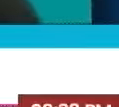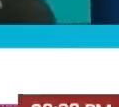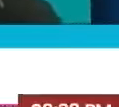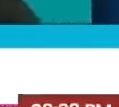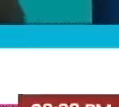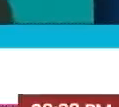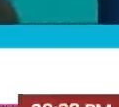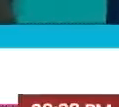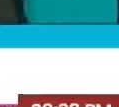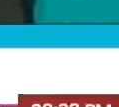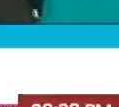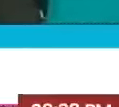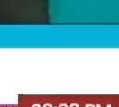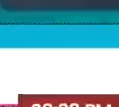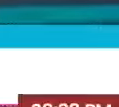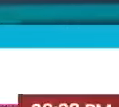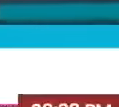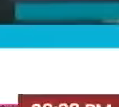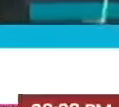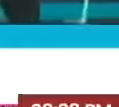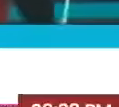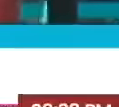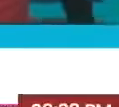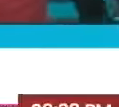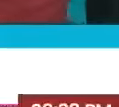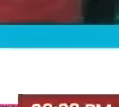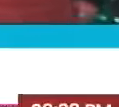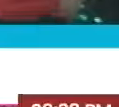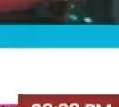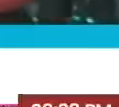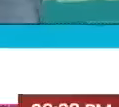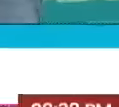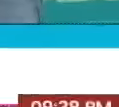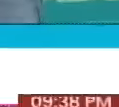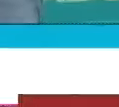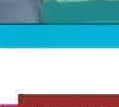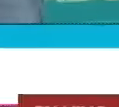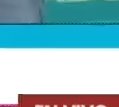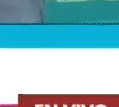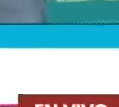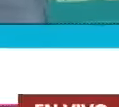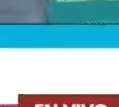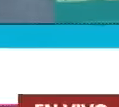Seremos con el comandante presidente, estamos venciendo.